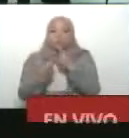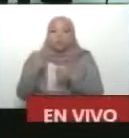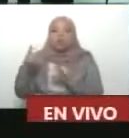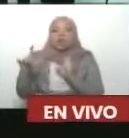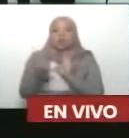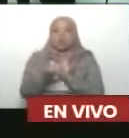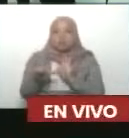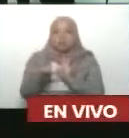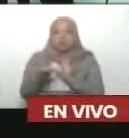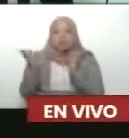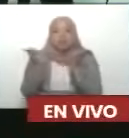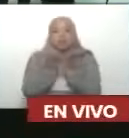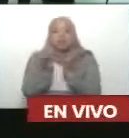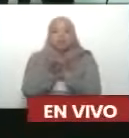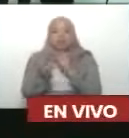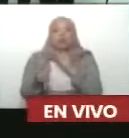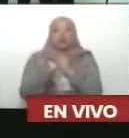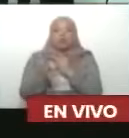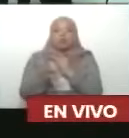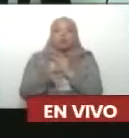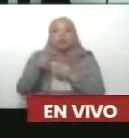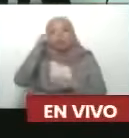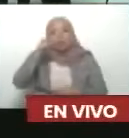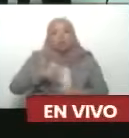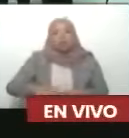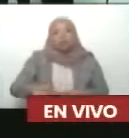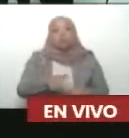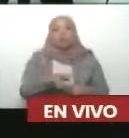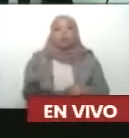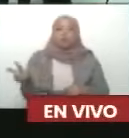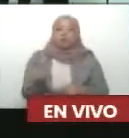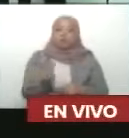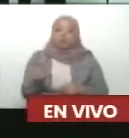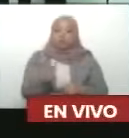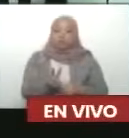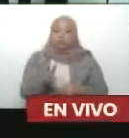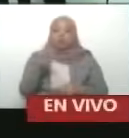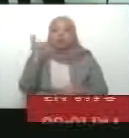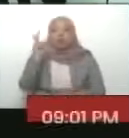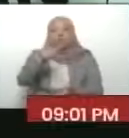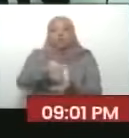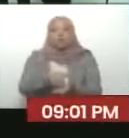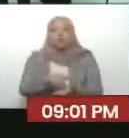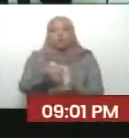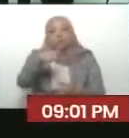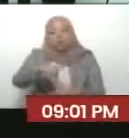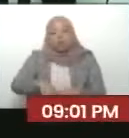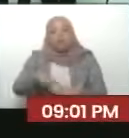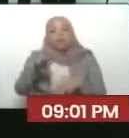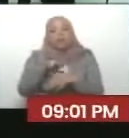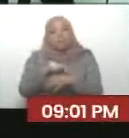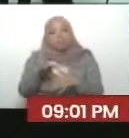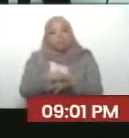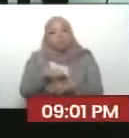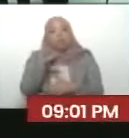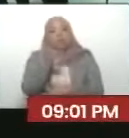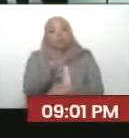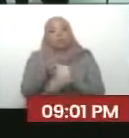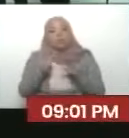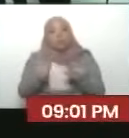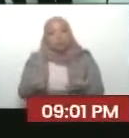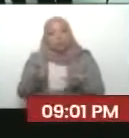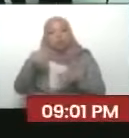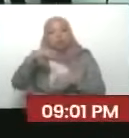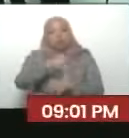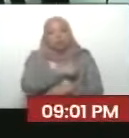liceos y desde las escuelas técnicas de todo el territorio nacional. Y por eso la cita es este miércoles 29 de noviembre